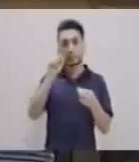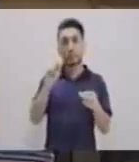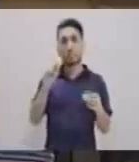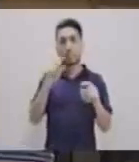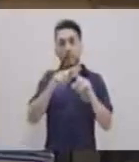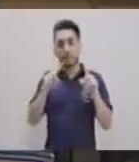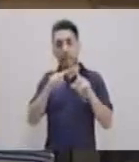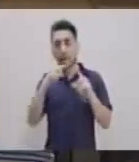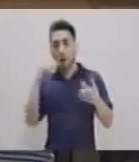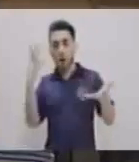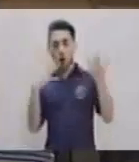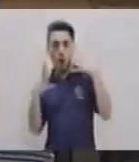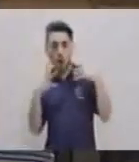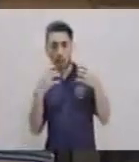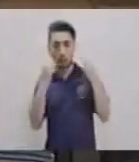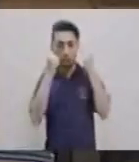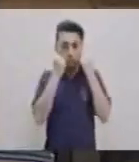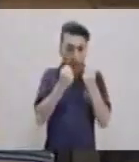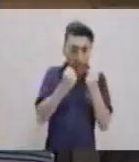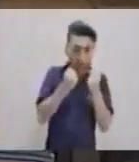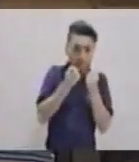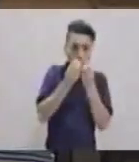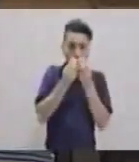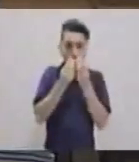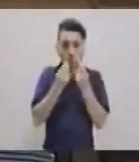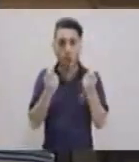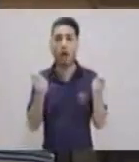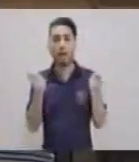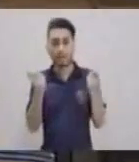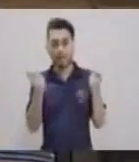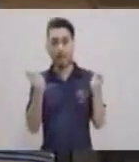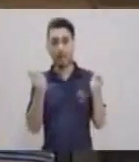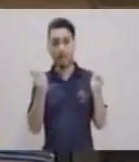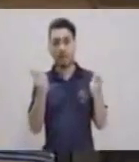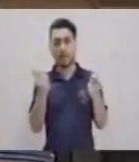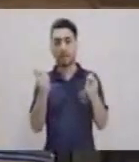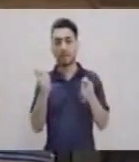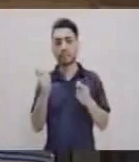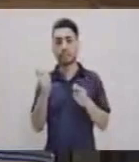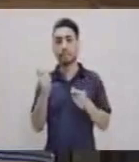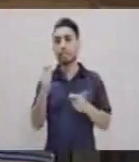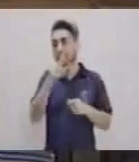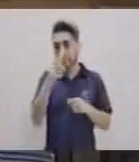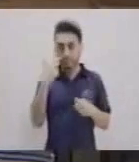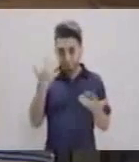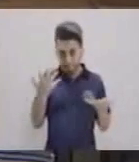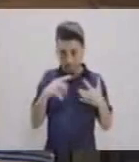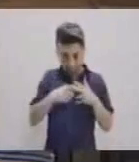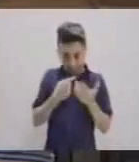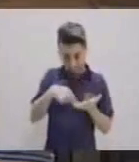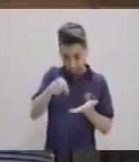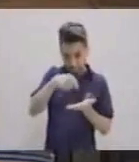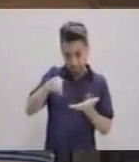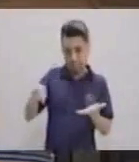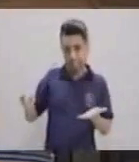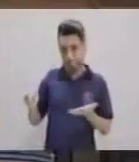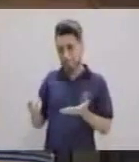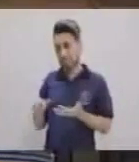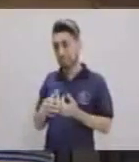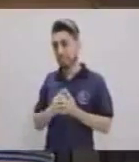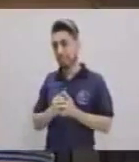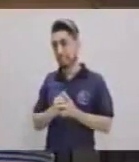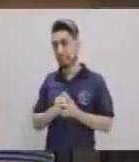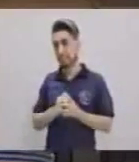esos tonos fuertes y suaves que ameritan trabajar en un rostro. Entonces, si les parece, procedamos, ¿verdad?